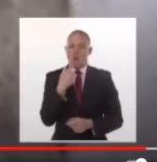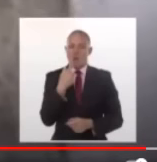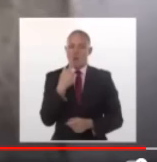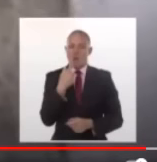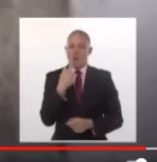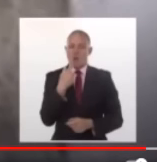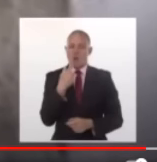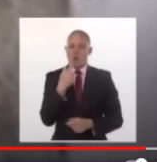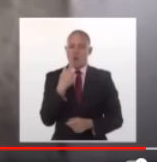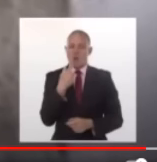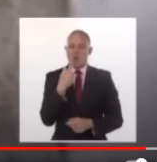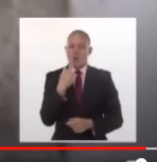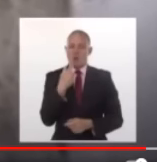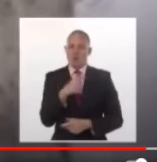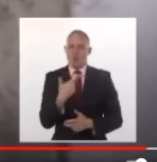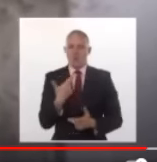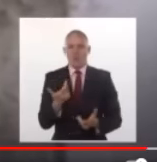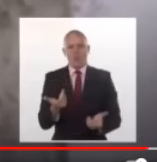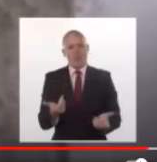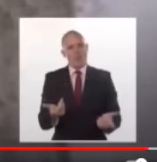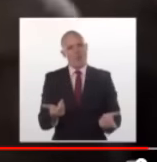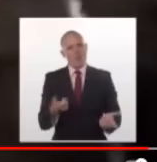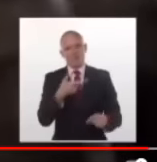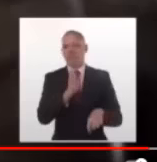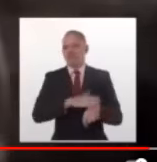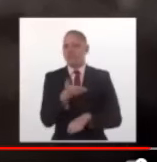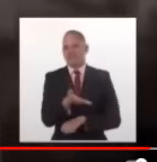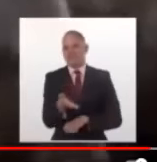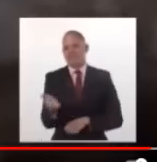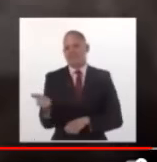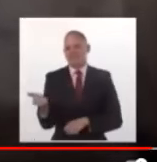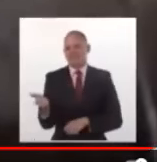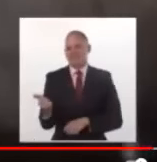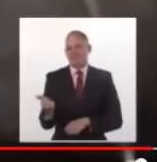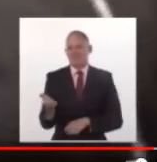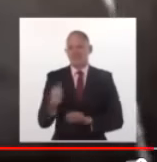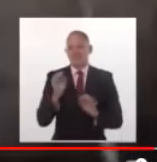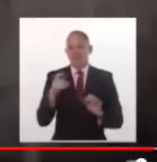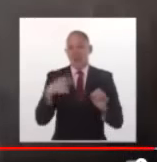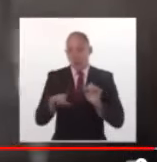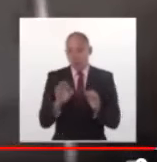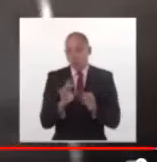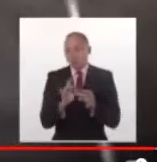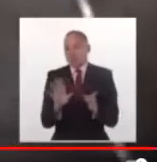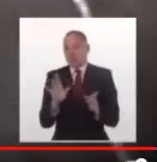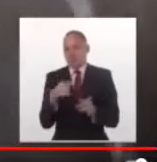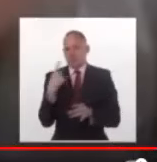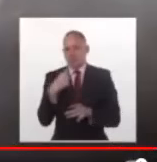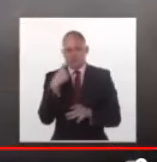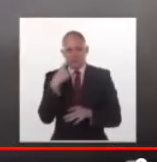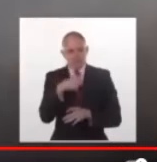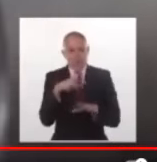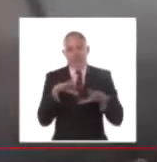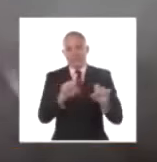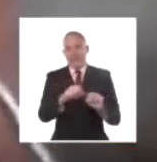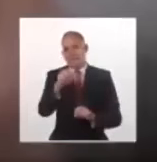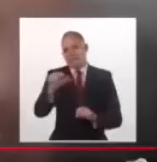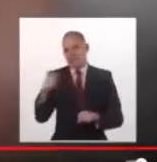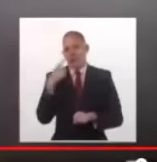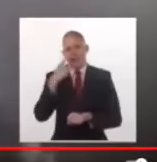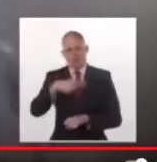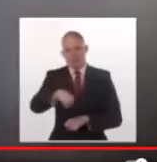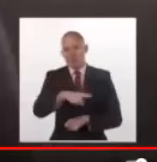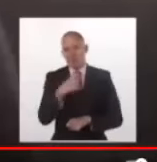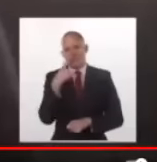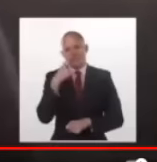de las distorsiones que han corregido, qué bien. Entre otras cosas, de que pudiéramos haber detectado solo en menos de 24 horas que ahí había